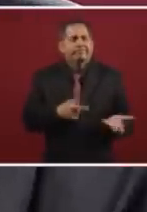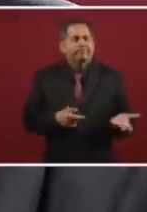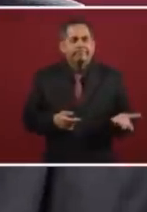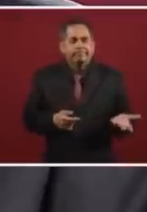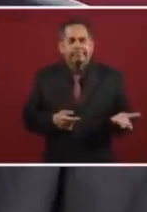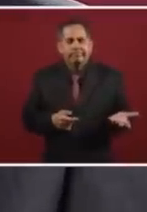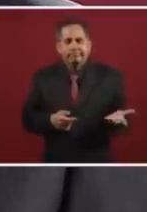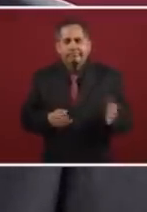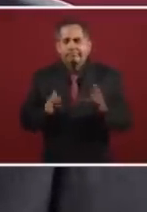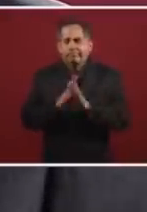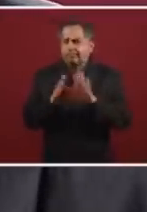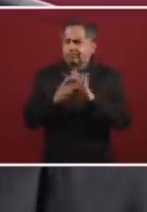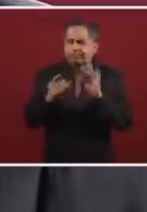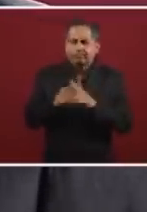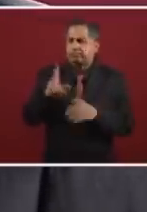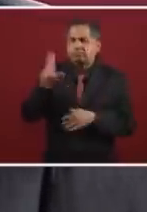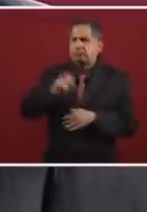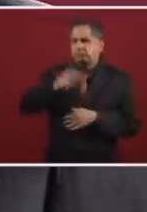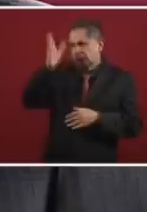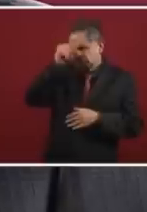como ponerse